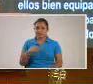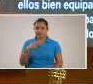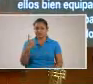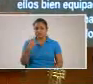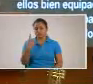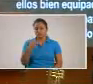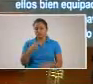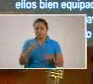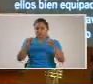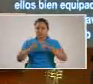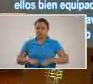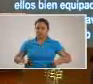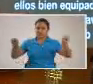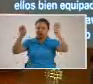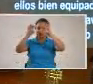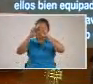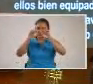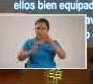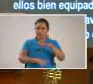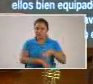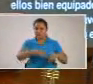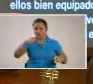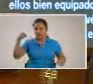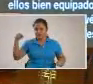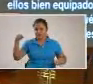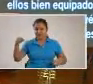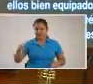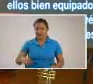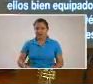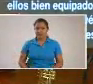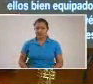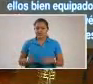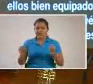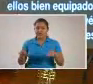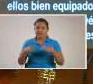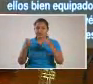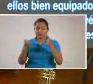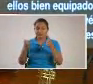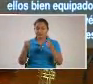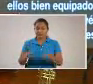escudo, todos ellos empuñando la espada. Entonces,